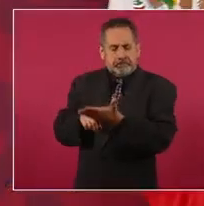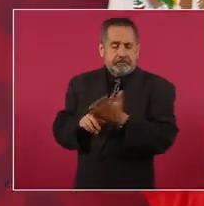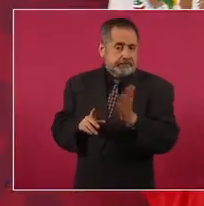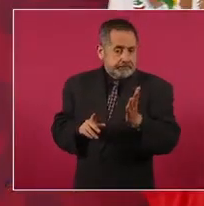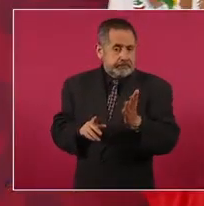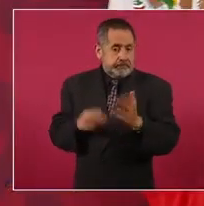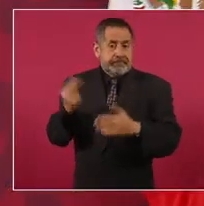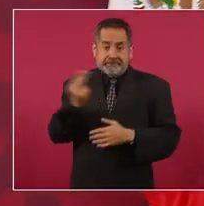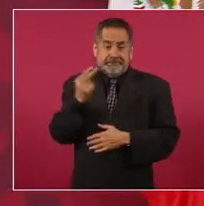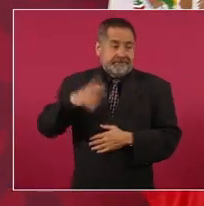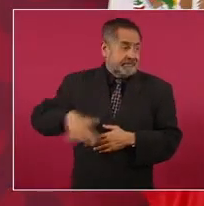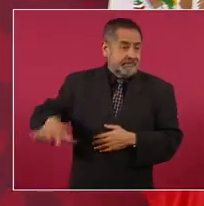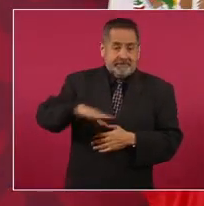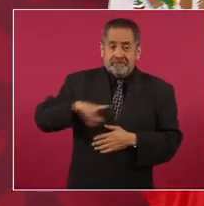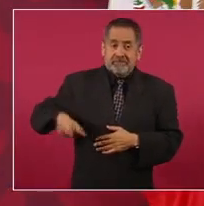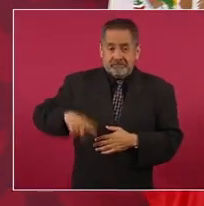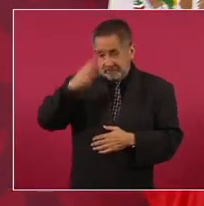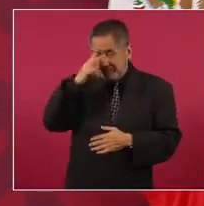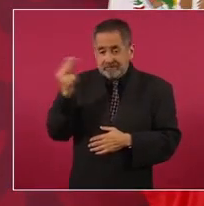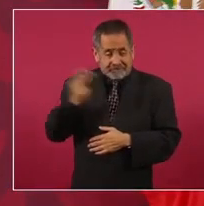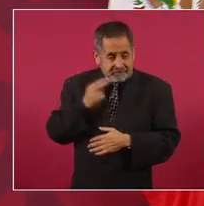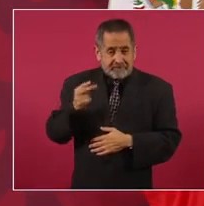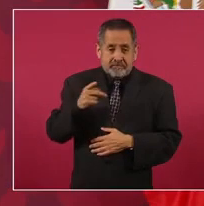en el Estado mexicano